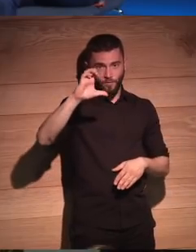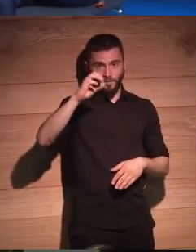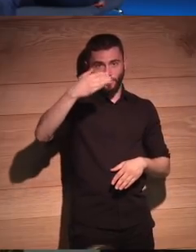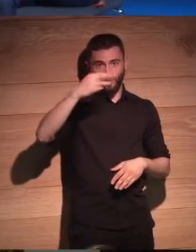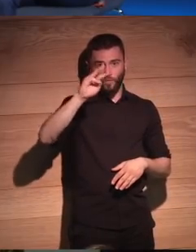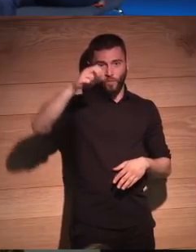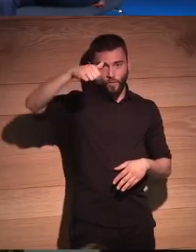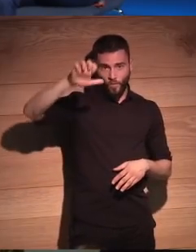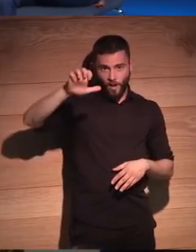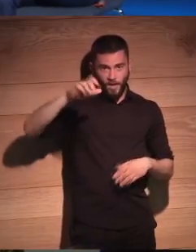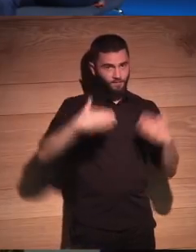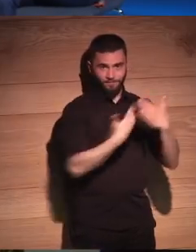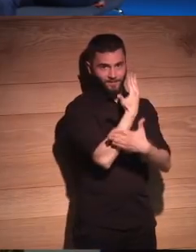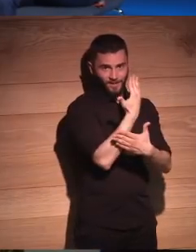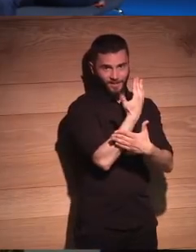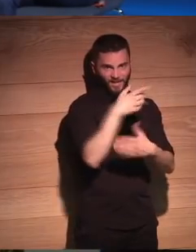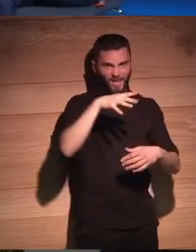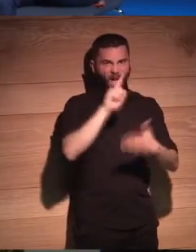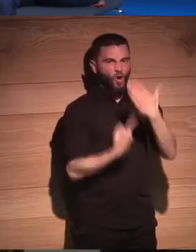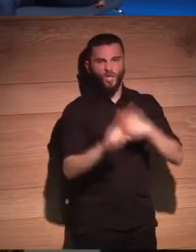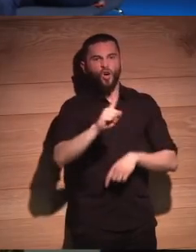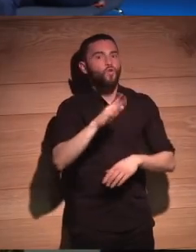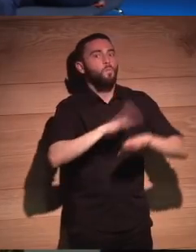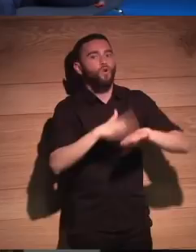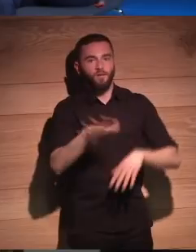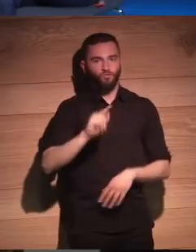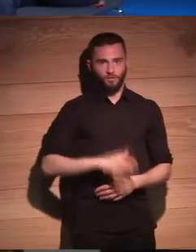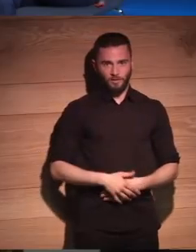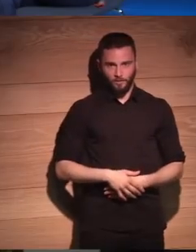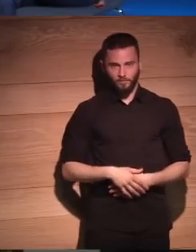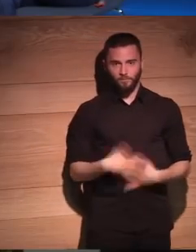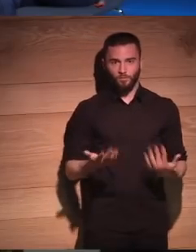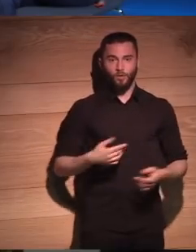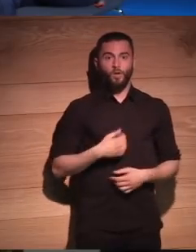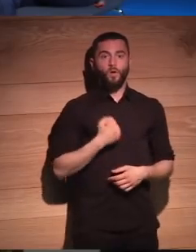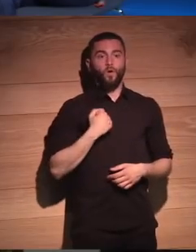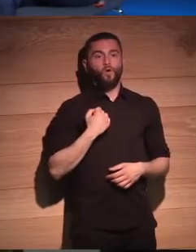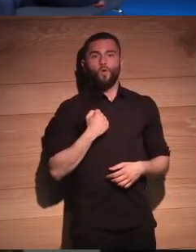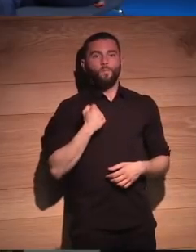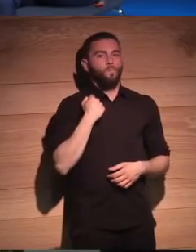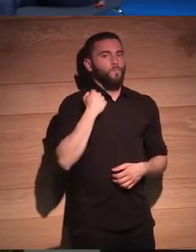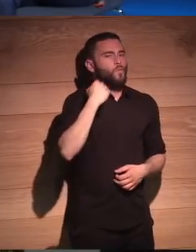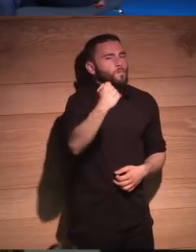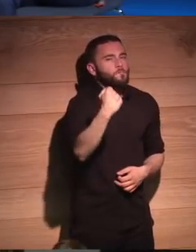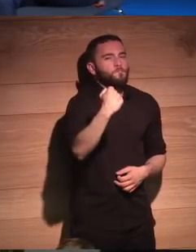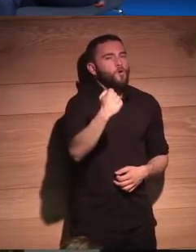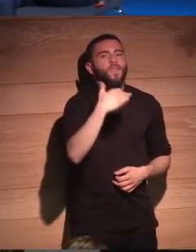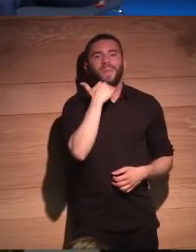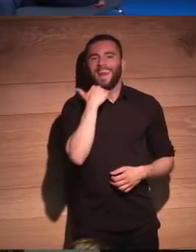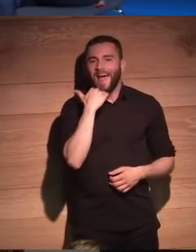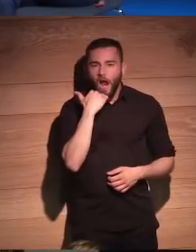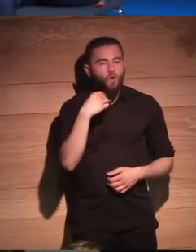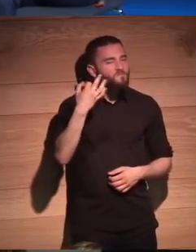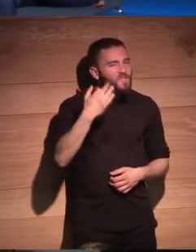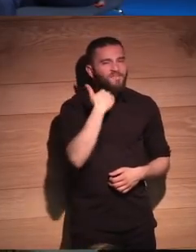después de estar toda la noche Nos lo sin estábamos dormir. preguntando todos, ¿cuándo descansa Batman? O sea que algún superpoder sí tiene que tener. Hombre, hay varios